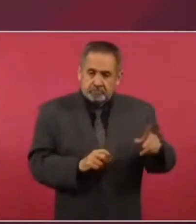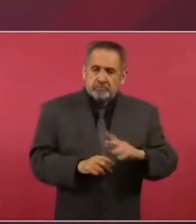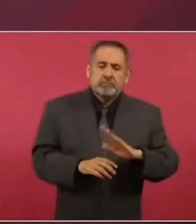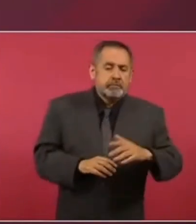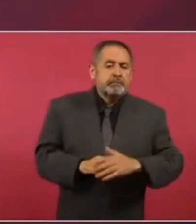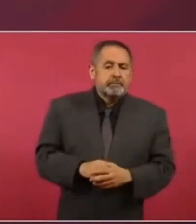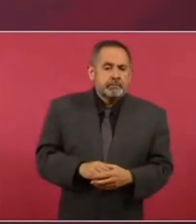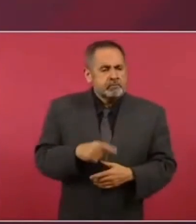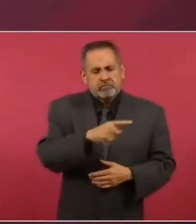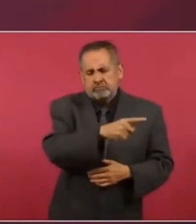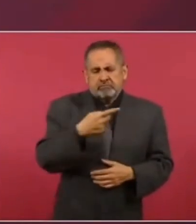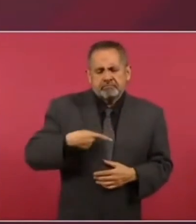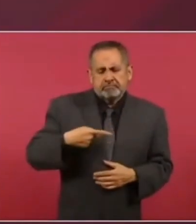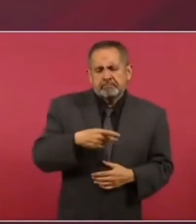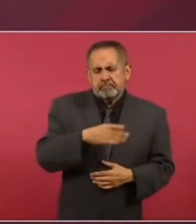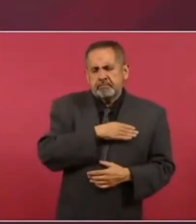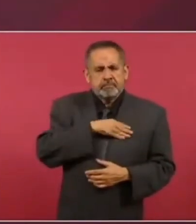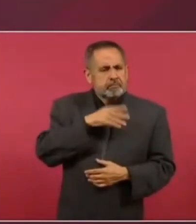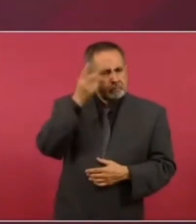buenos empresarios